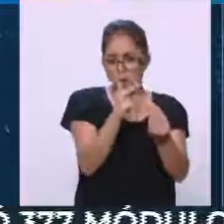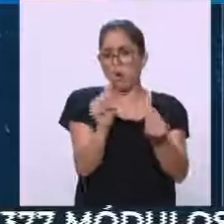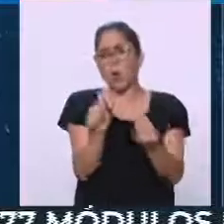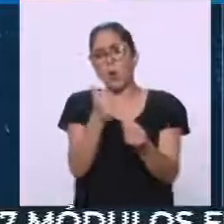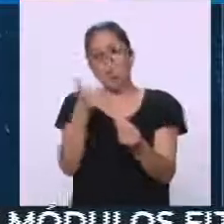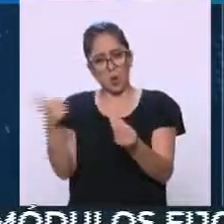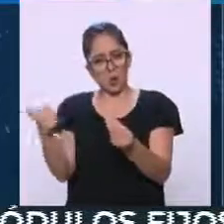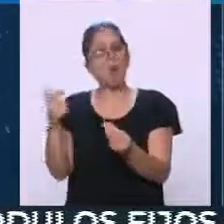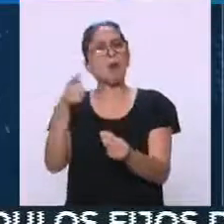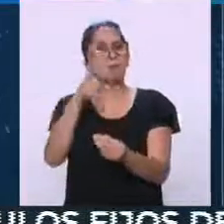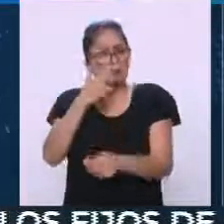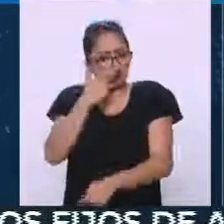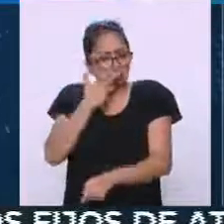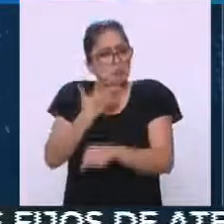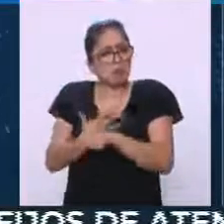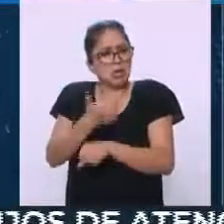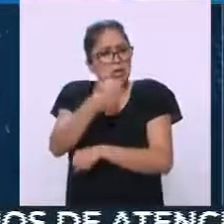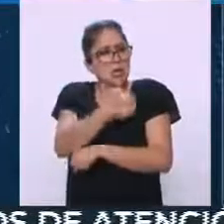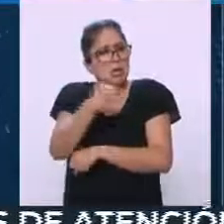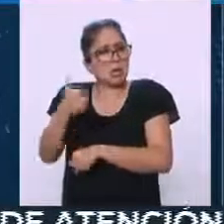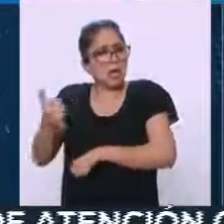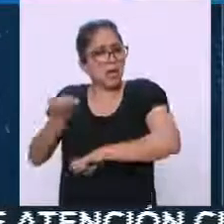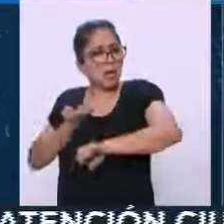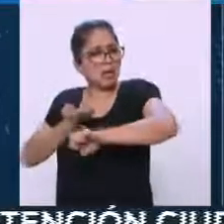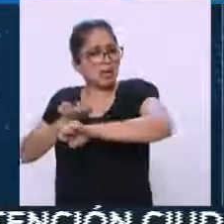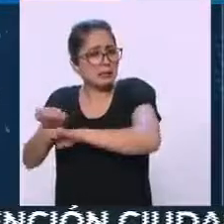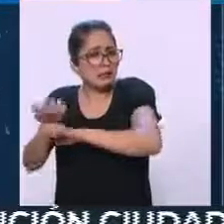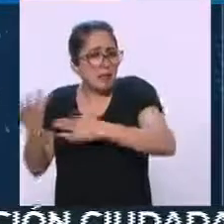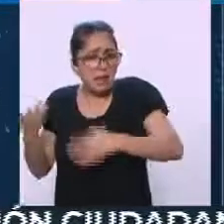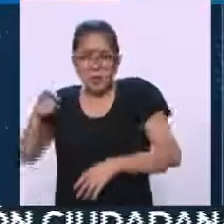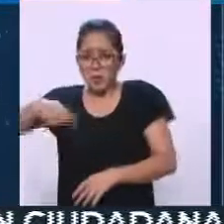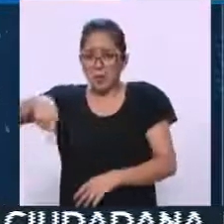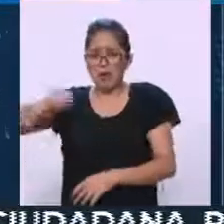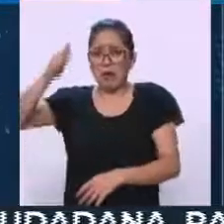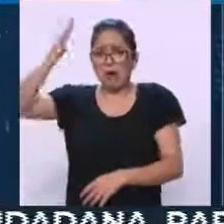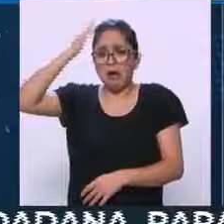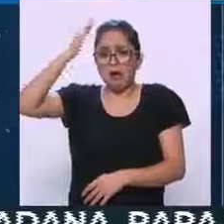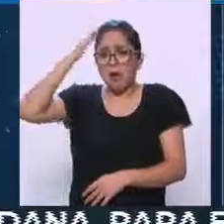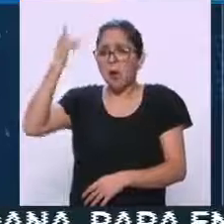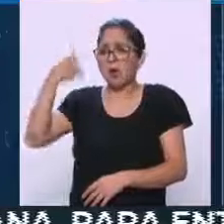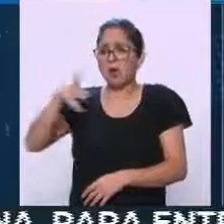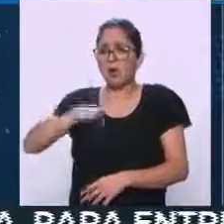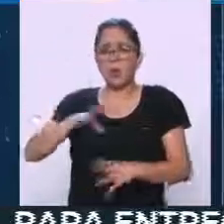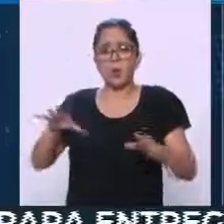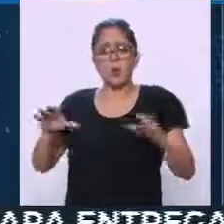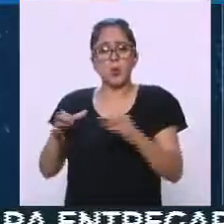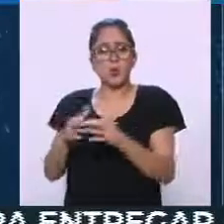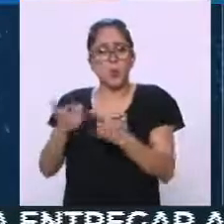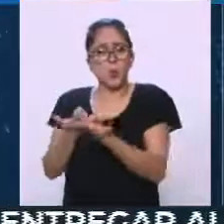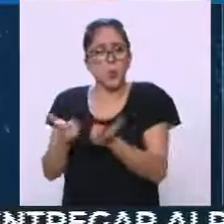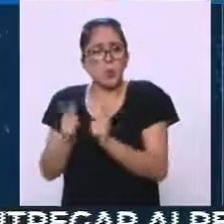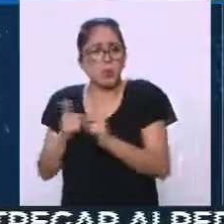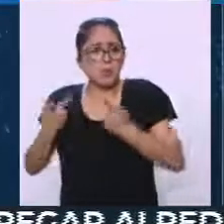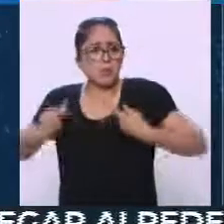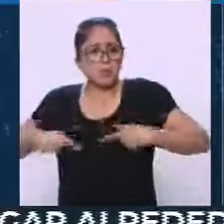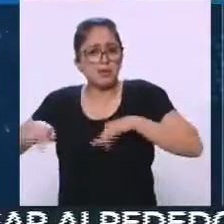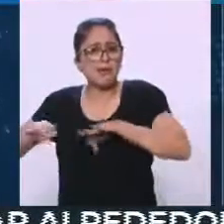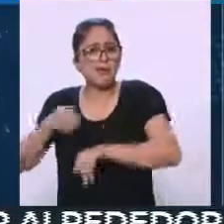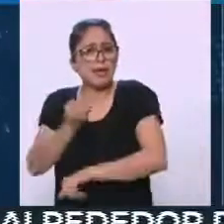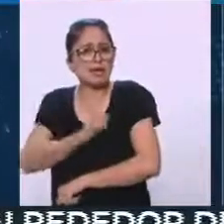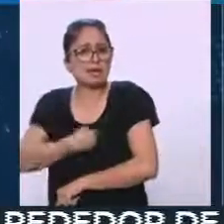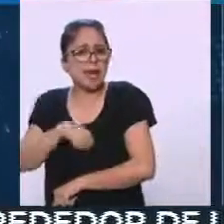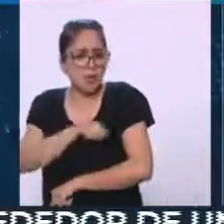podido tomar en función de que son finalmente también autoridades sanitarias, ¿no? Y hay claramente una diferencia en la forma en que